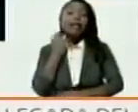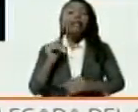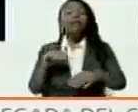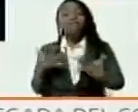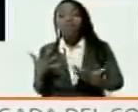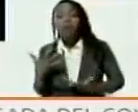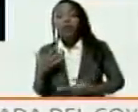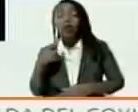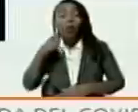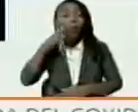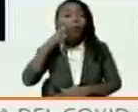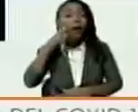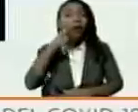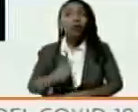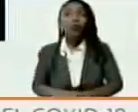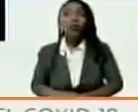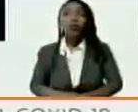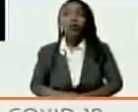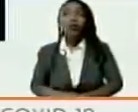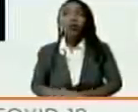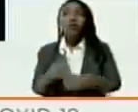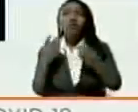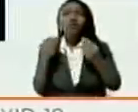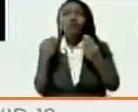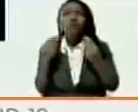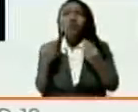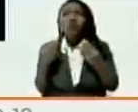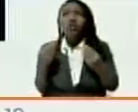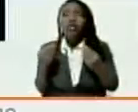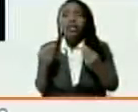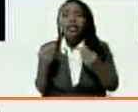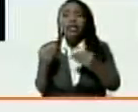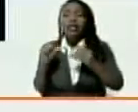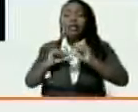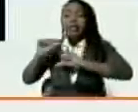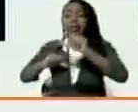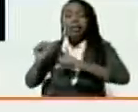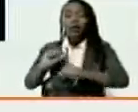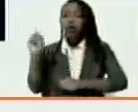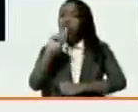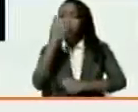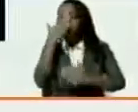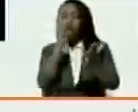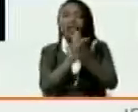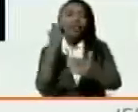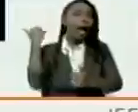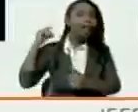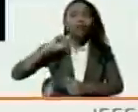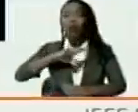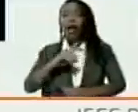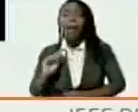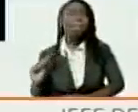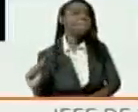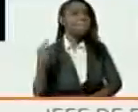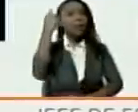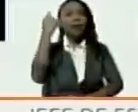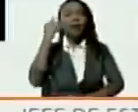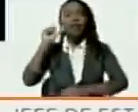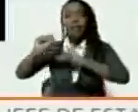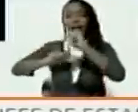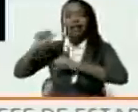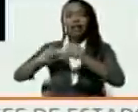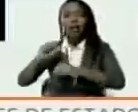humanidad durante muchas décadas o siglos no había enfrentado. Es la primera pandemia del siglo